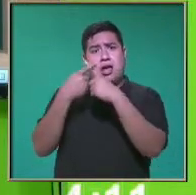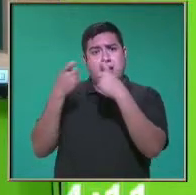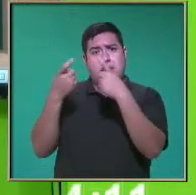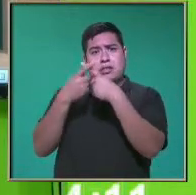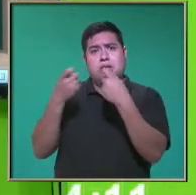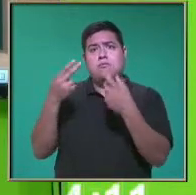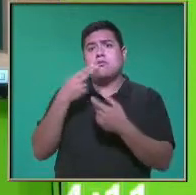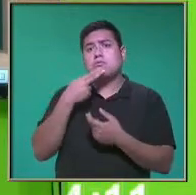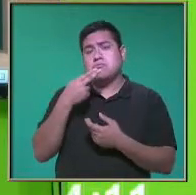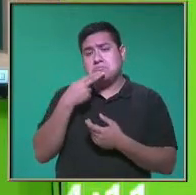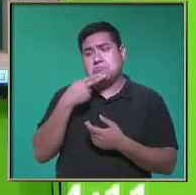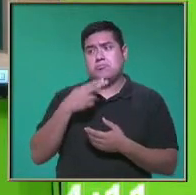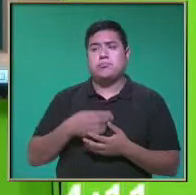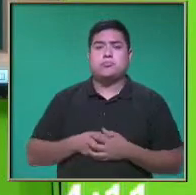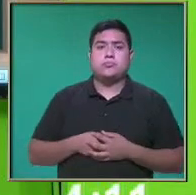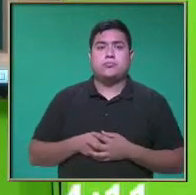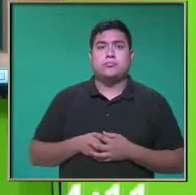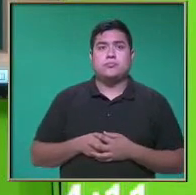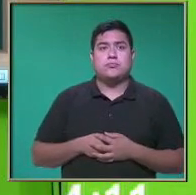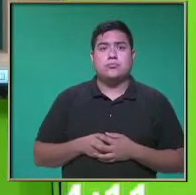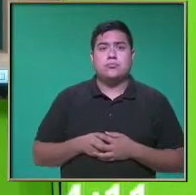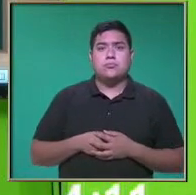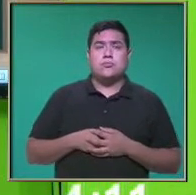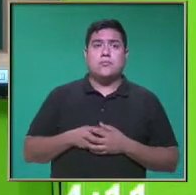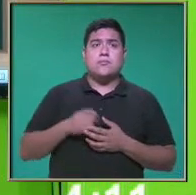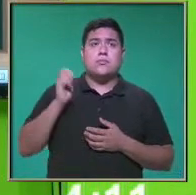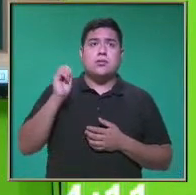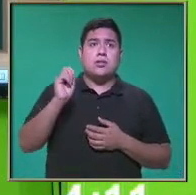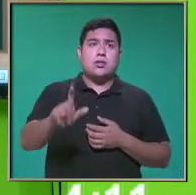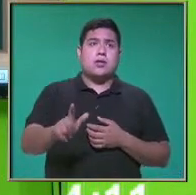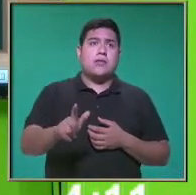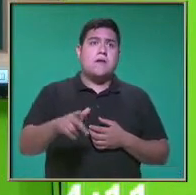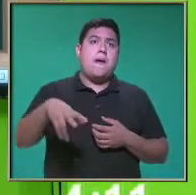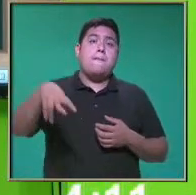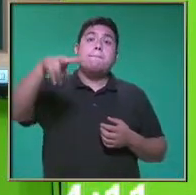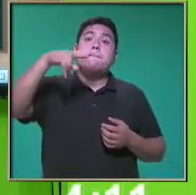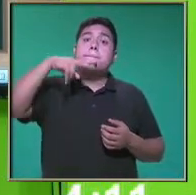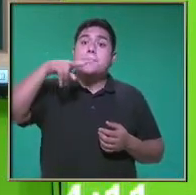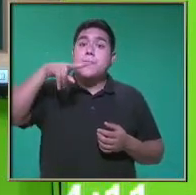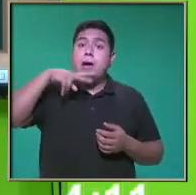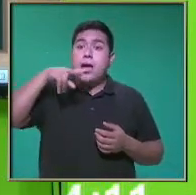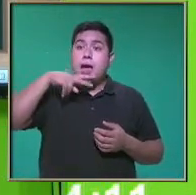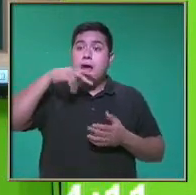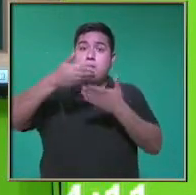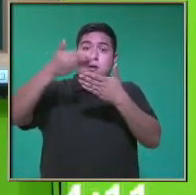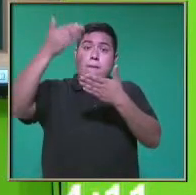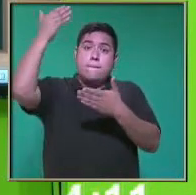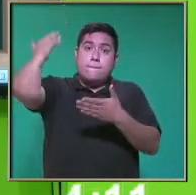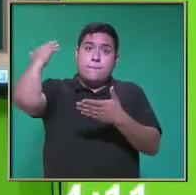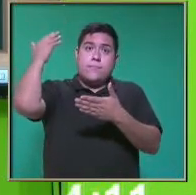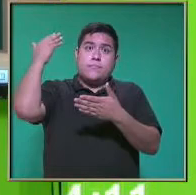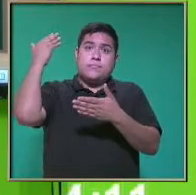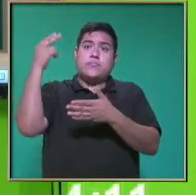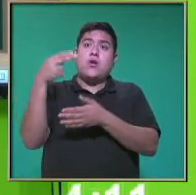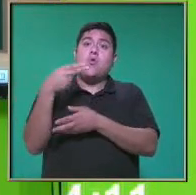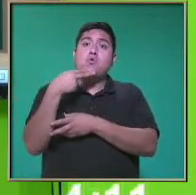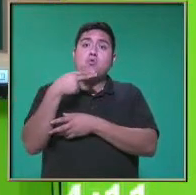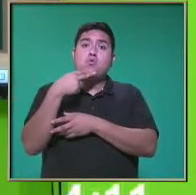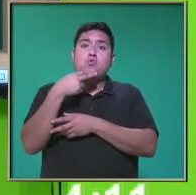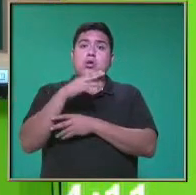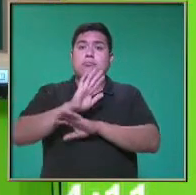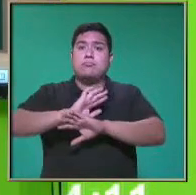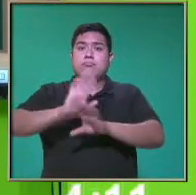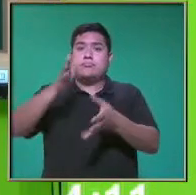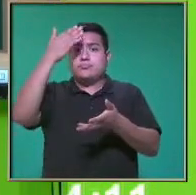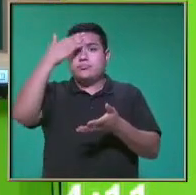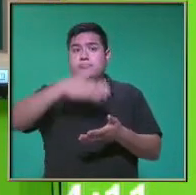objects, objetos, etc. Then, we use the verbs in past tense. Sabemos cómo usar también los verbos en